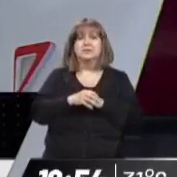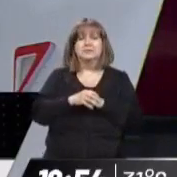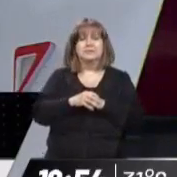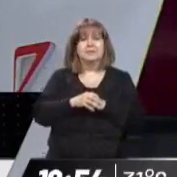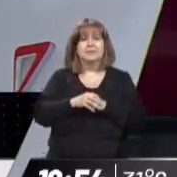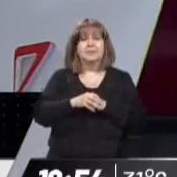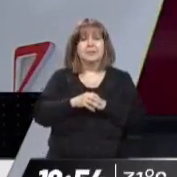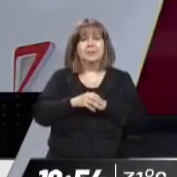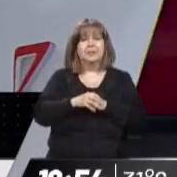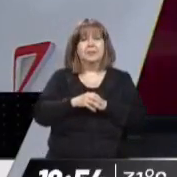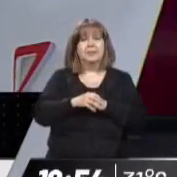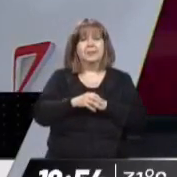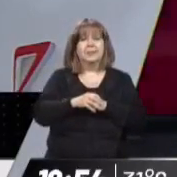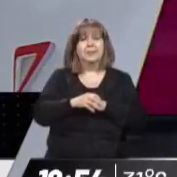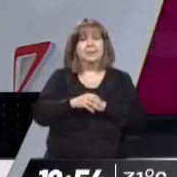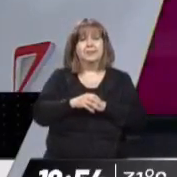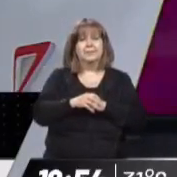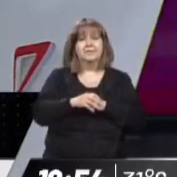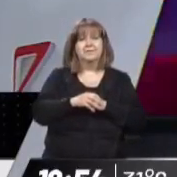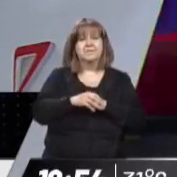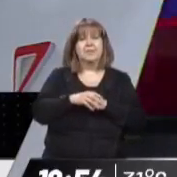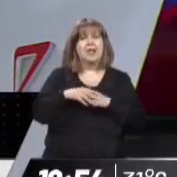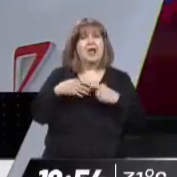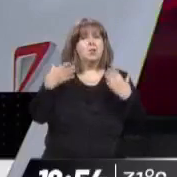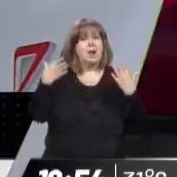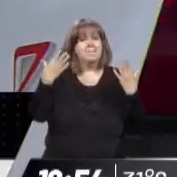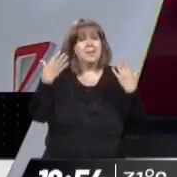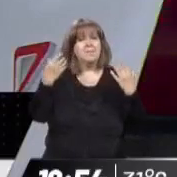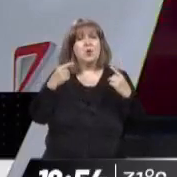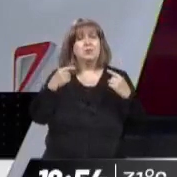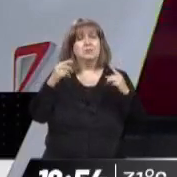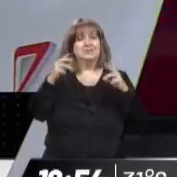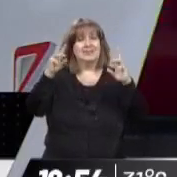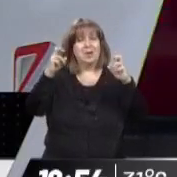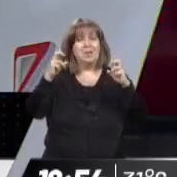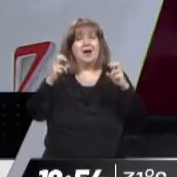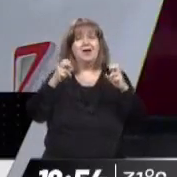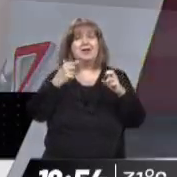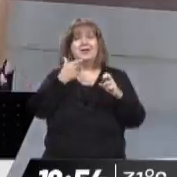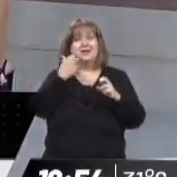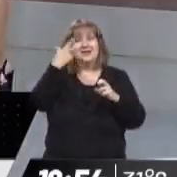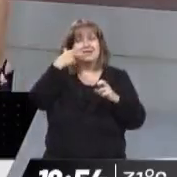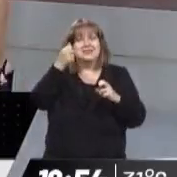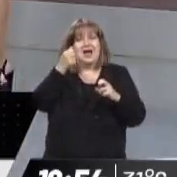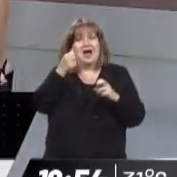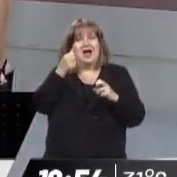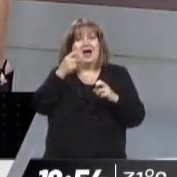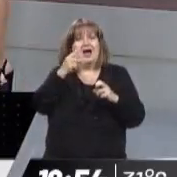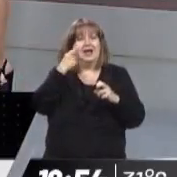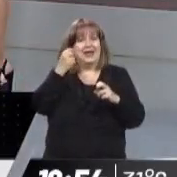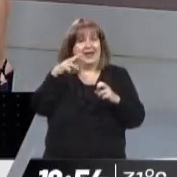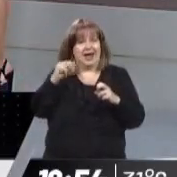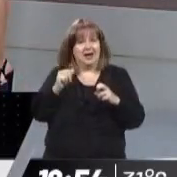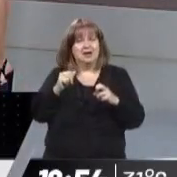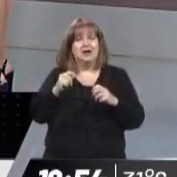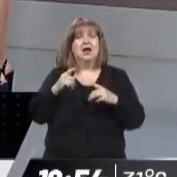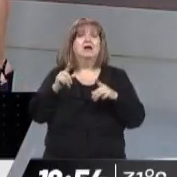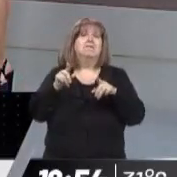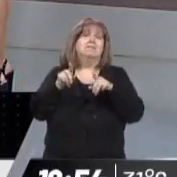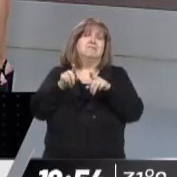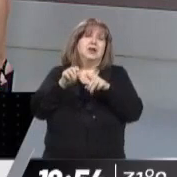Te Felicito de Shakira. Un tema que se hizo muy conocido cuando se hablaba de los rumores de Shakira